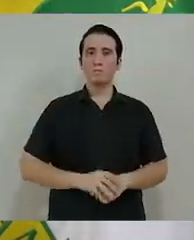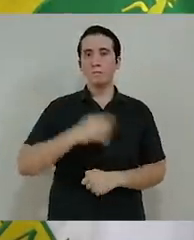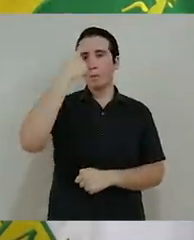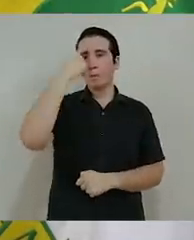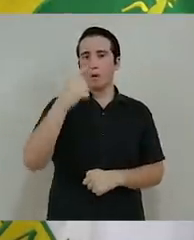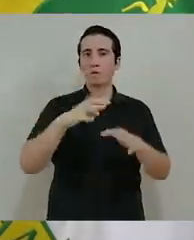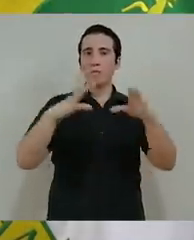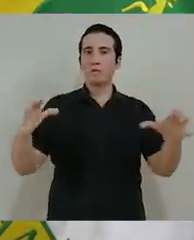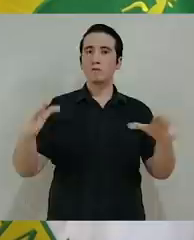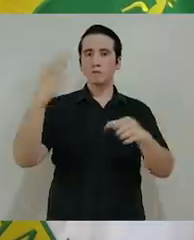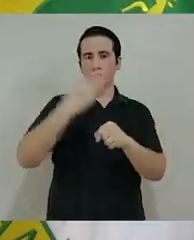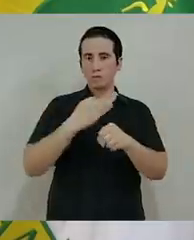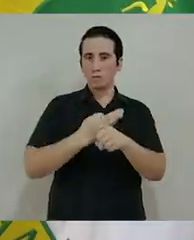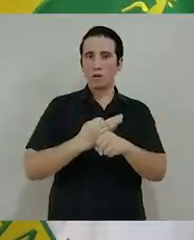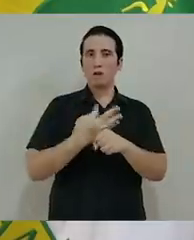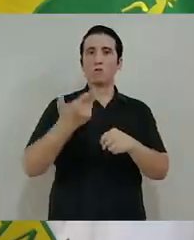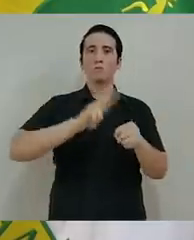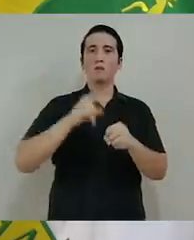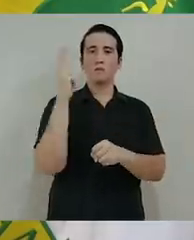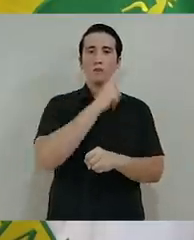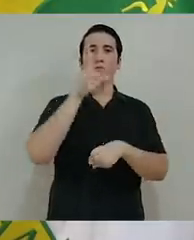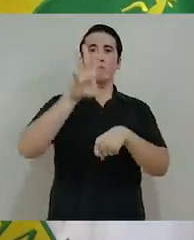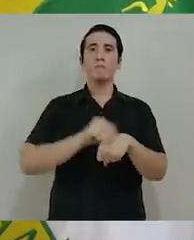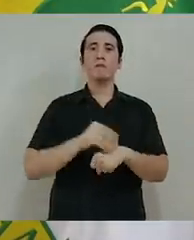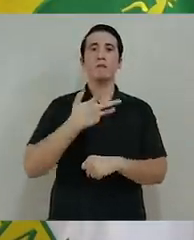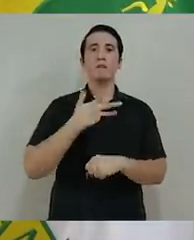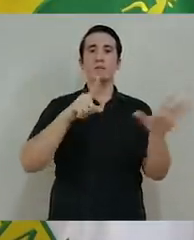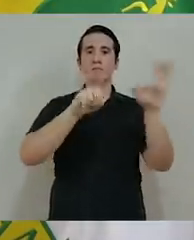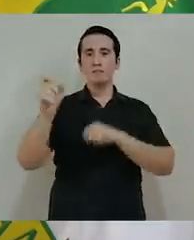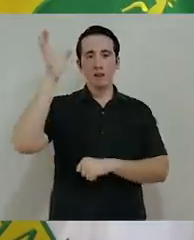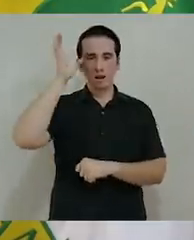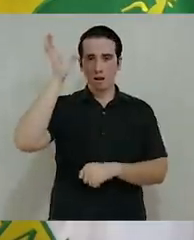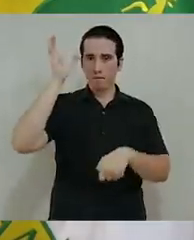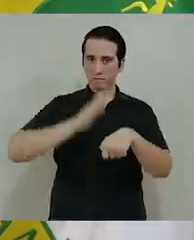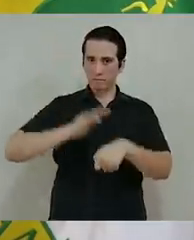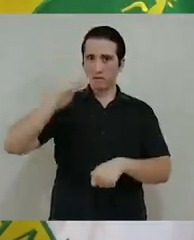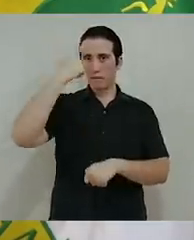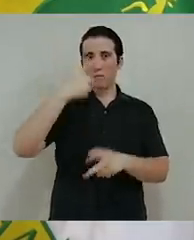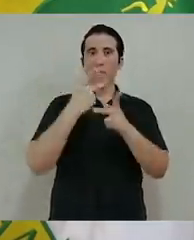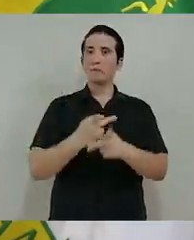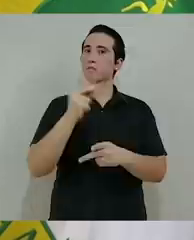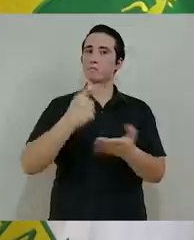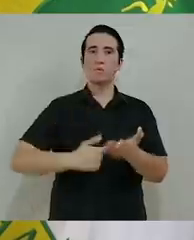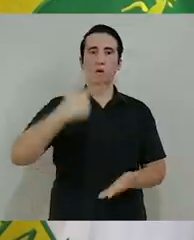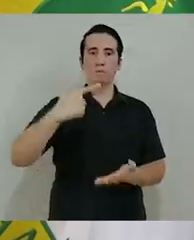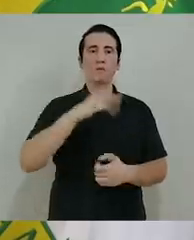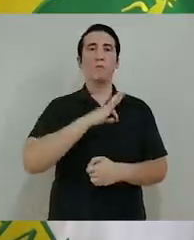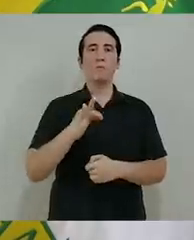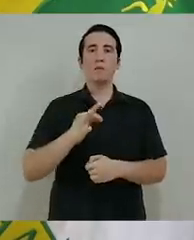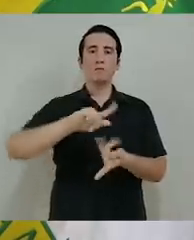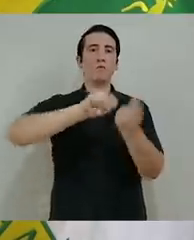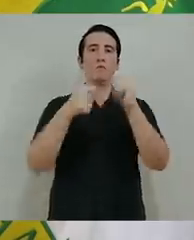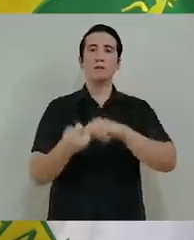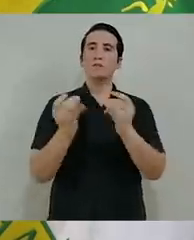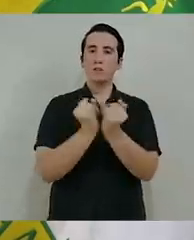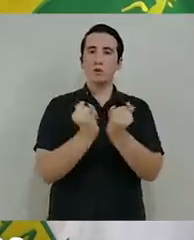colocación de instalaciones para una ampliación temporal del Hospital de Valladolid que nos permitirá contar con 100 camas adicionales para pacientes no graves, que